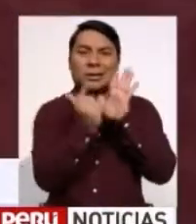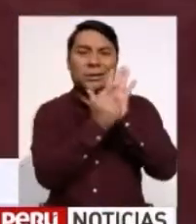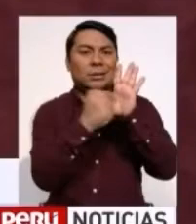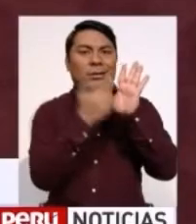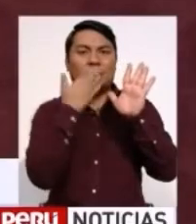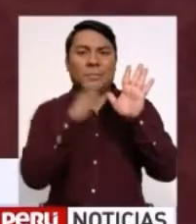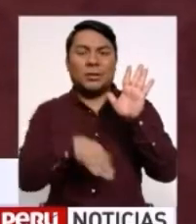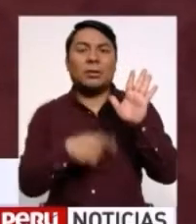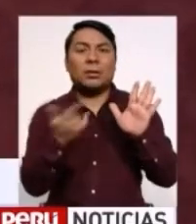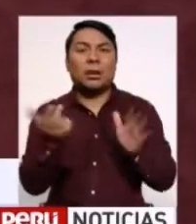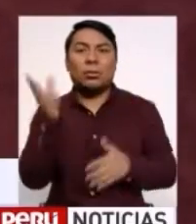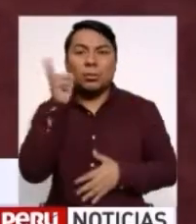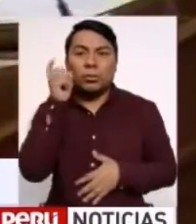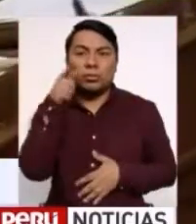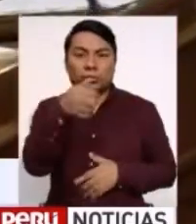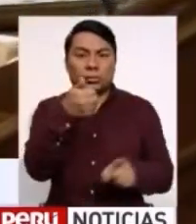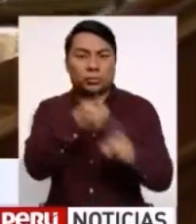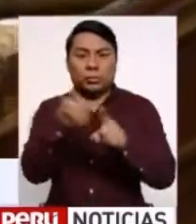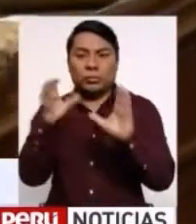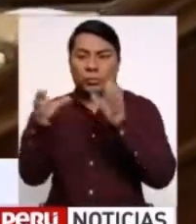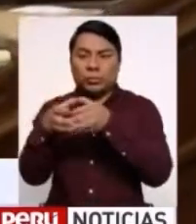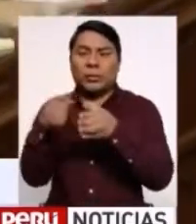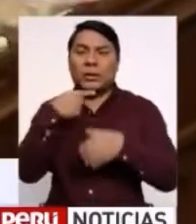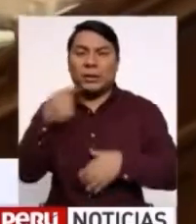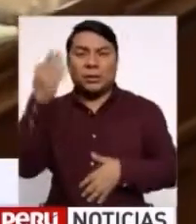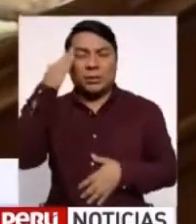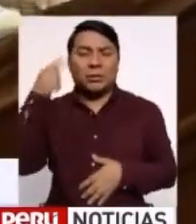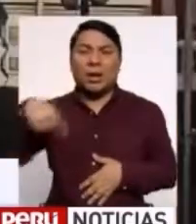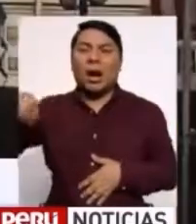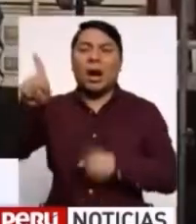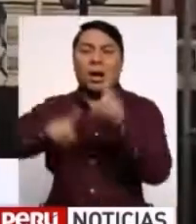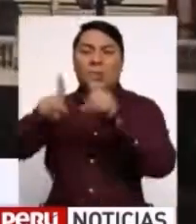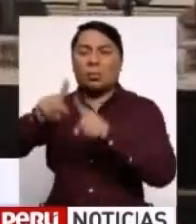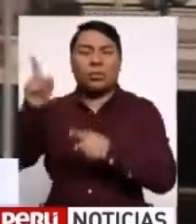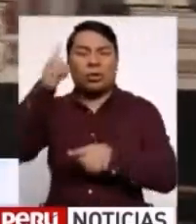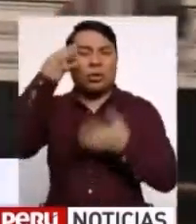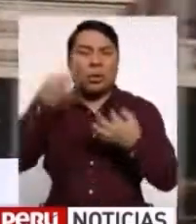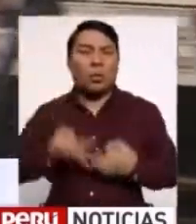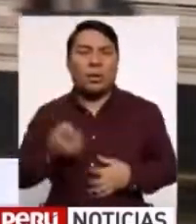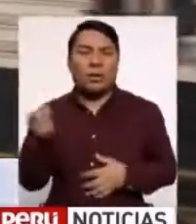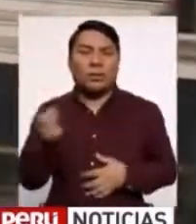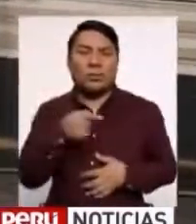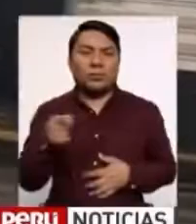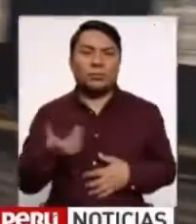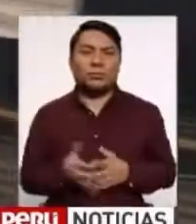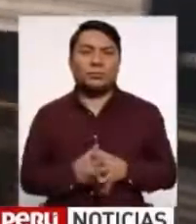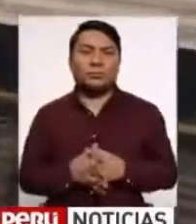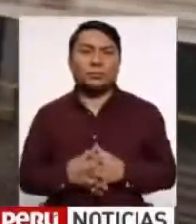escuchen a legisladores de su propia bancada que se muestran en desacuerdo con esta iniciativa